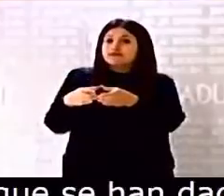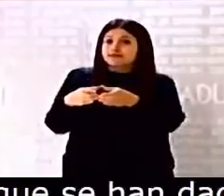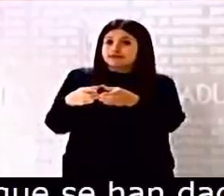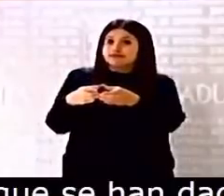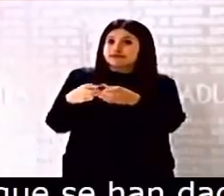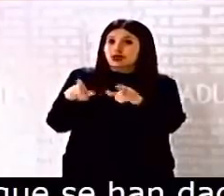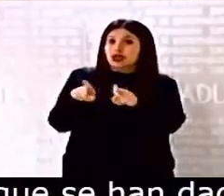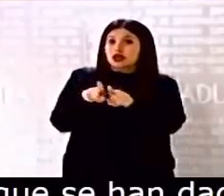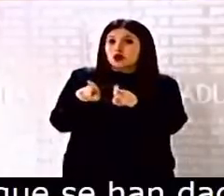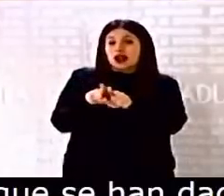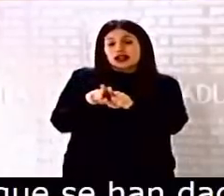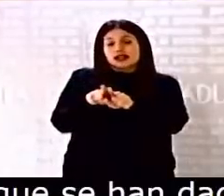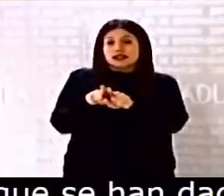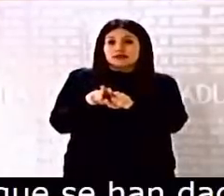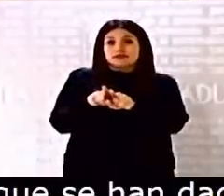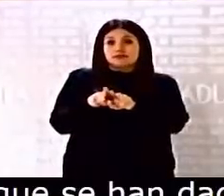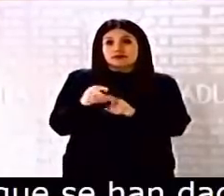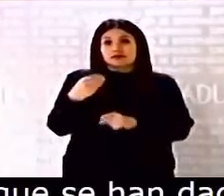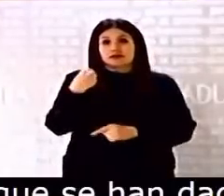pues no nos han permitido